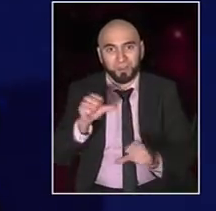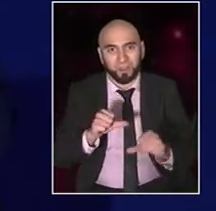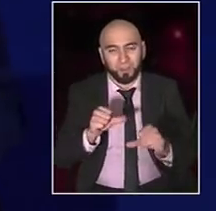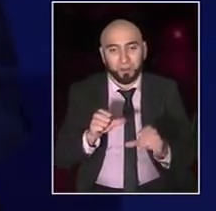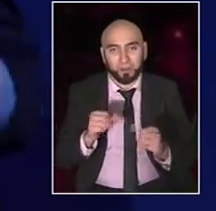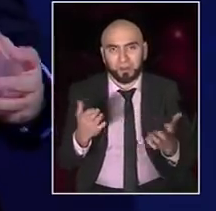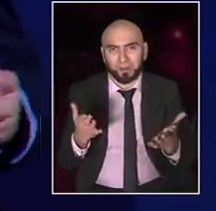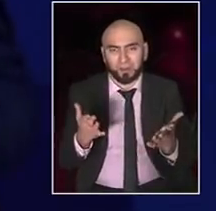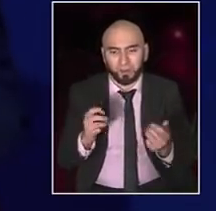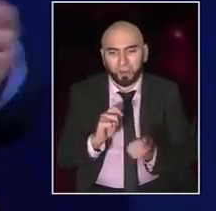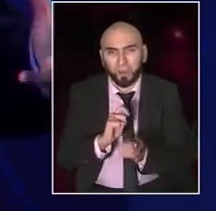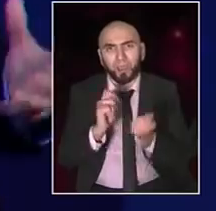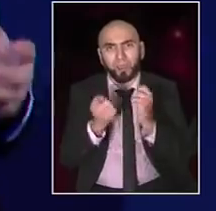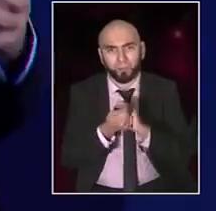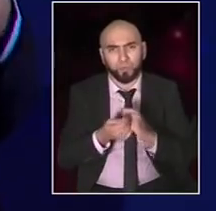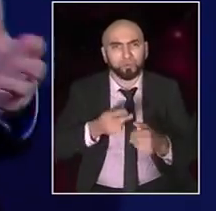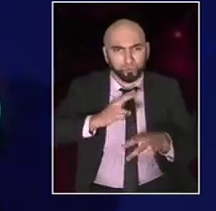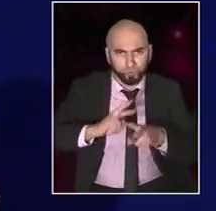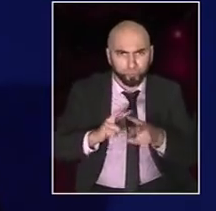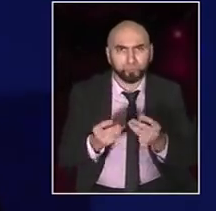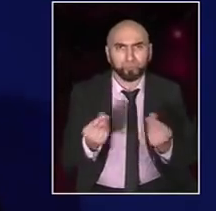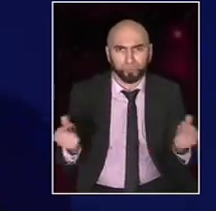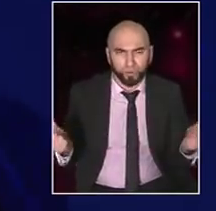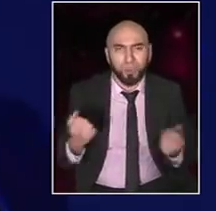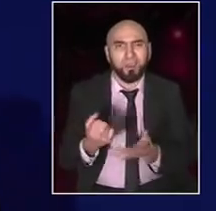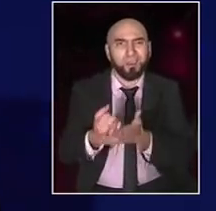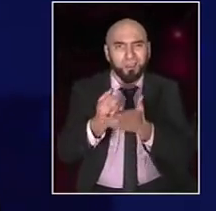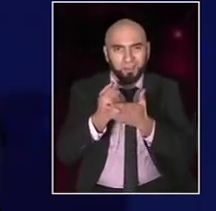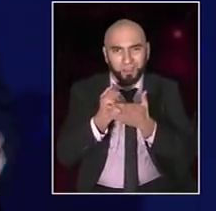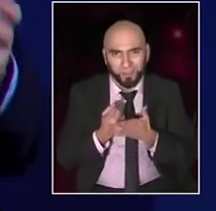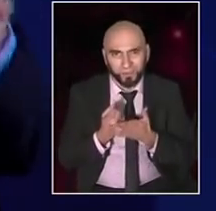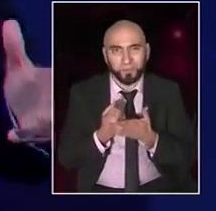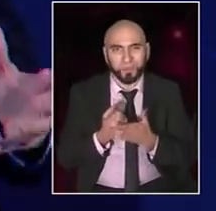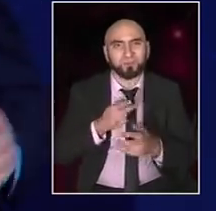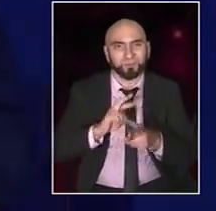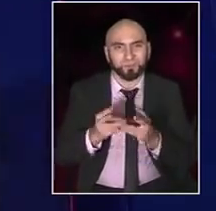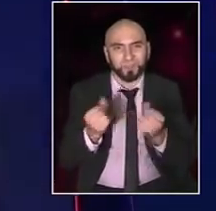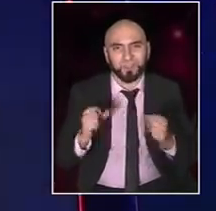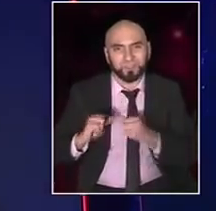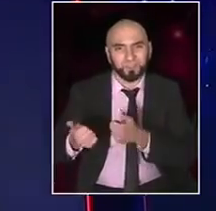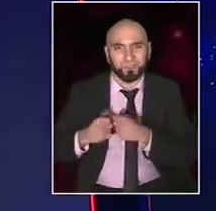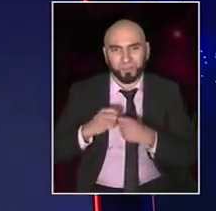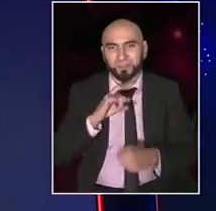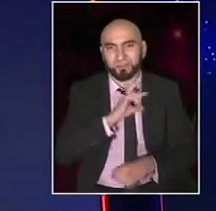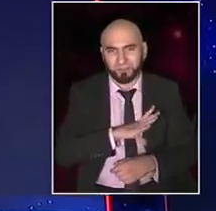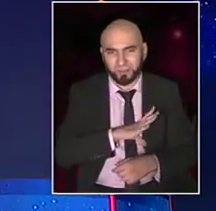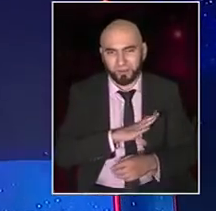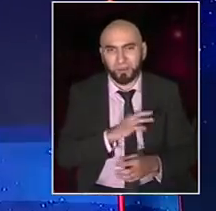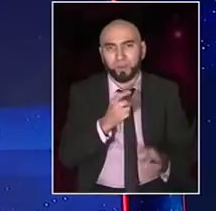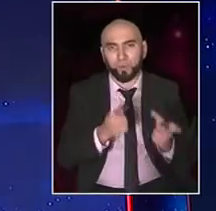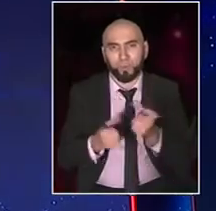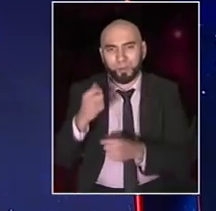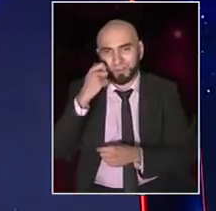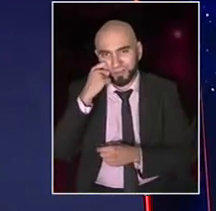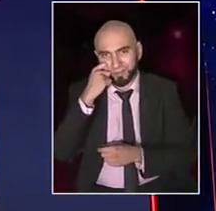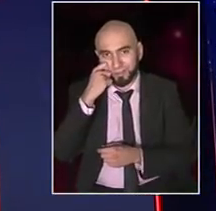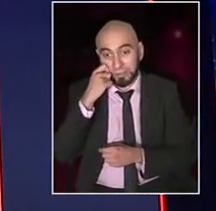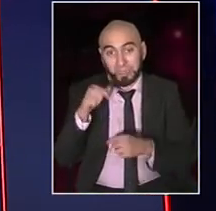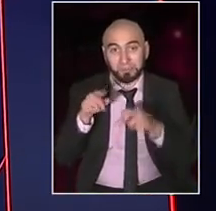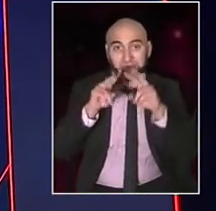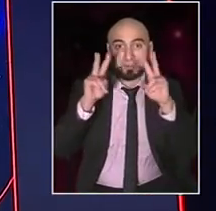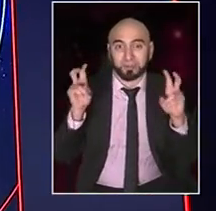en soluciones, transferencias que nos ayuden a resolver los desafíos que tiene Chile y que tiene la humanidad. Y en ese sentido nos